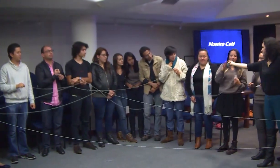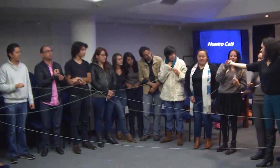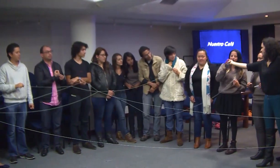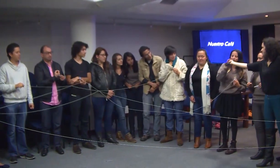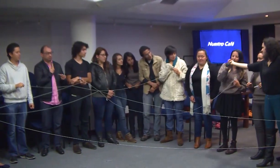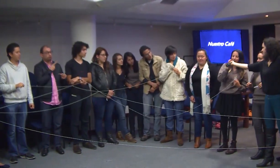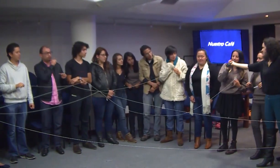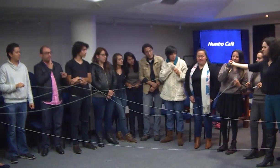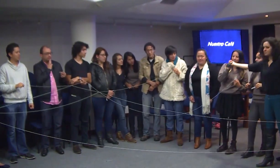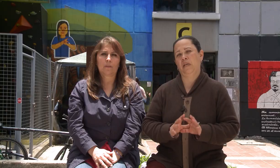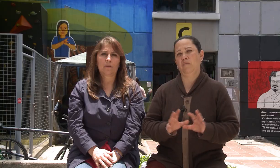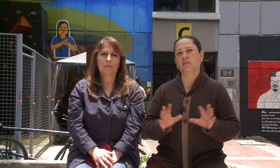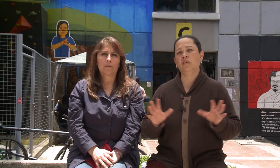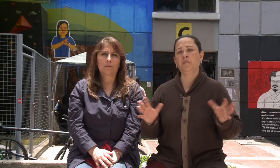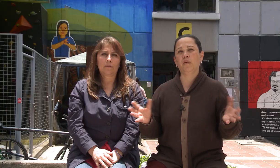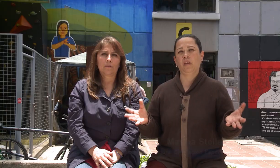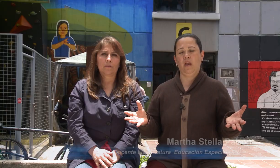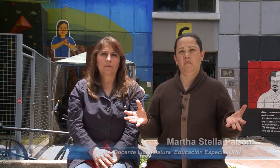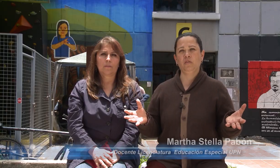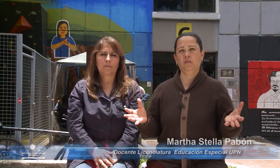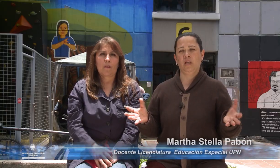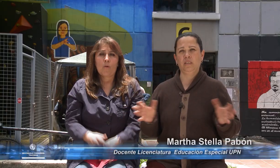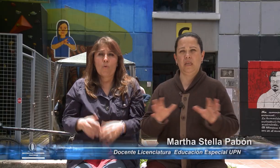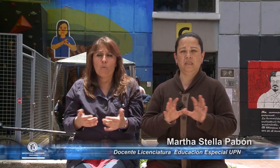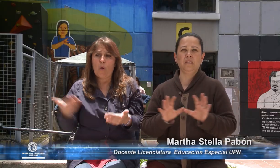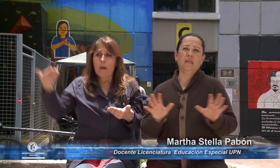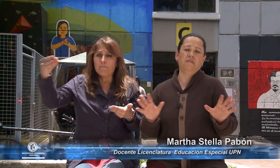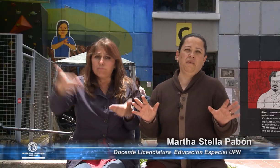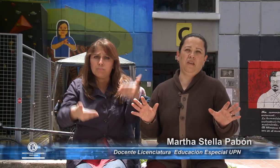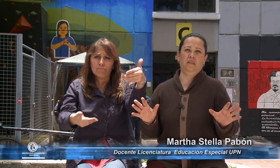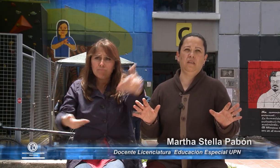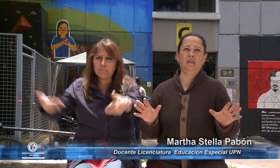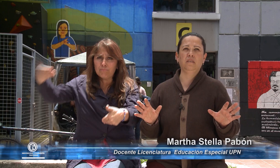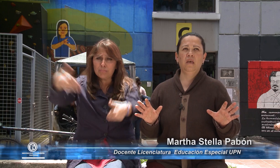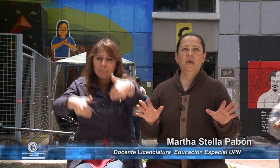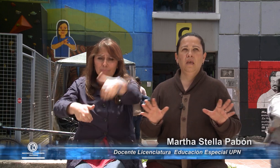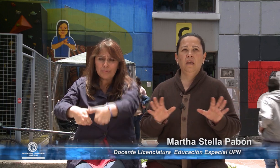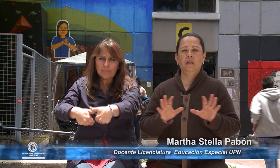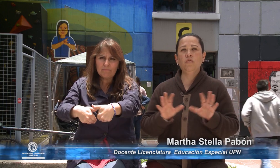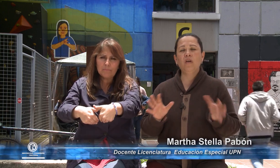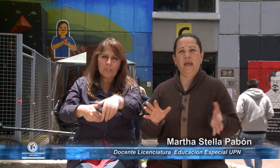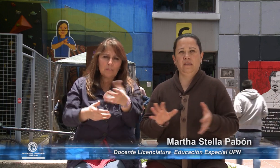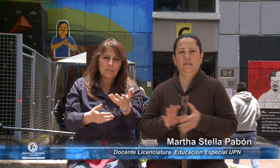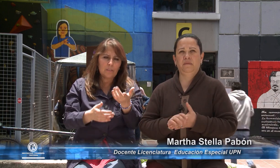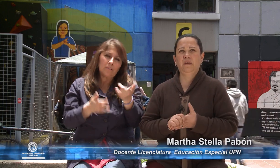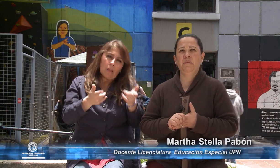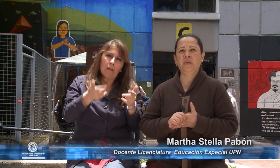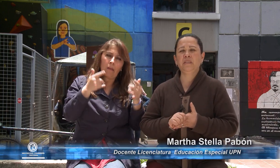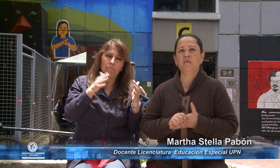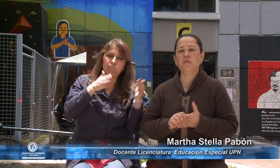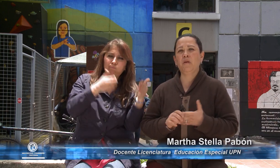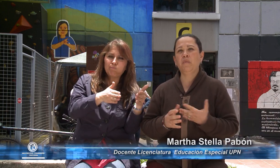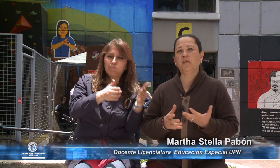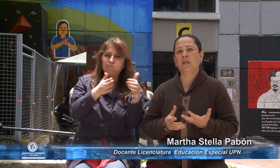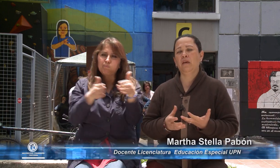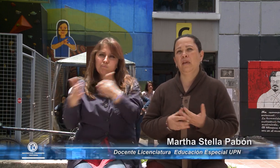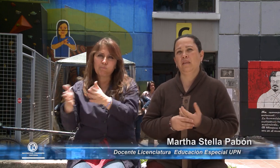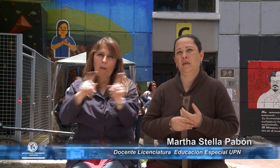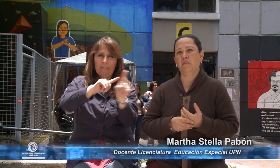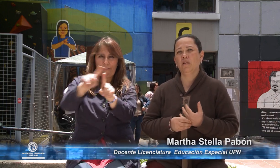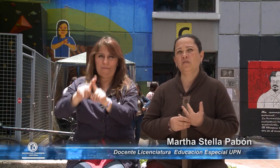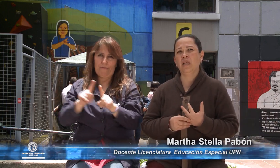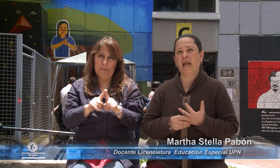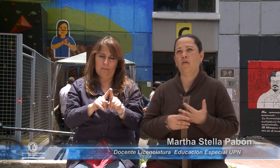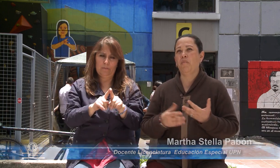Los aportes, digamos que los podríamos organizar desde diferentes lugares. En principio, un aporte